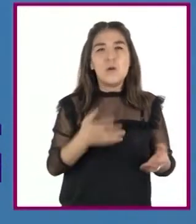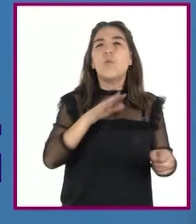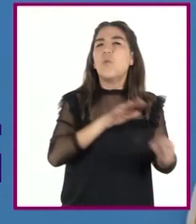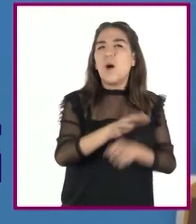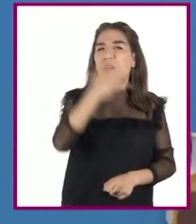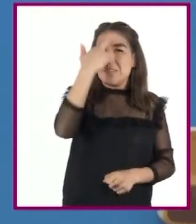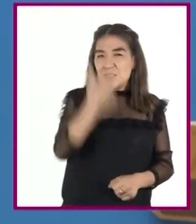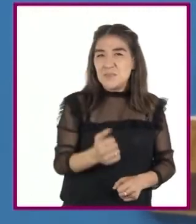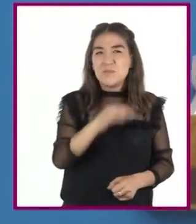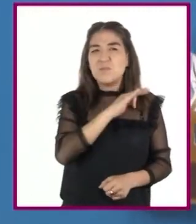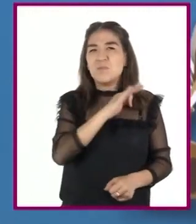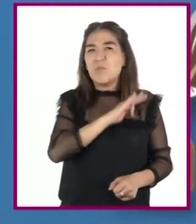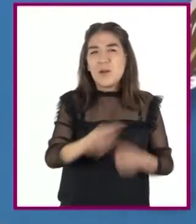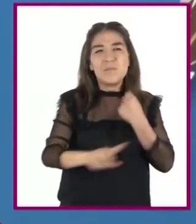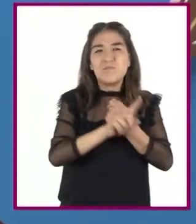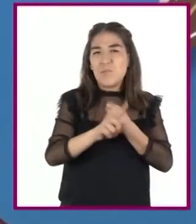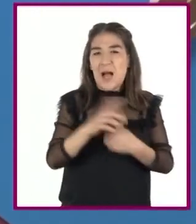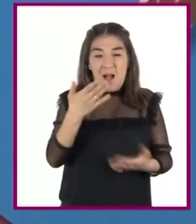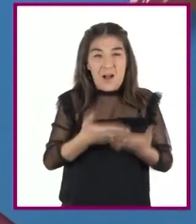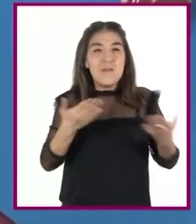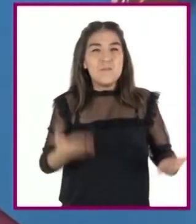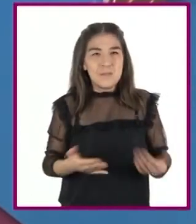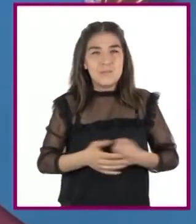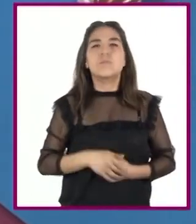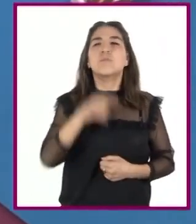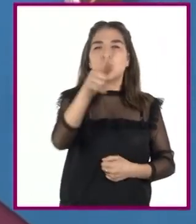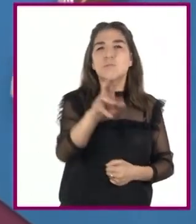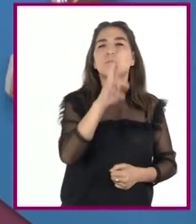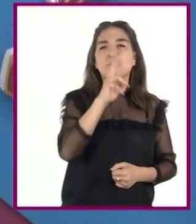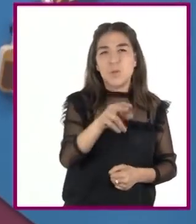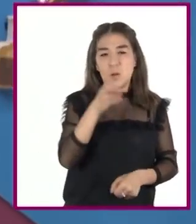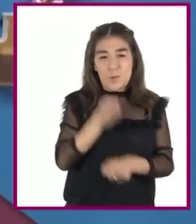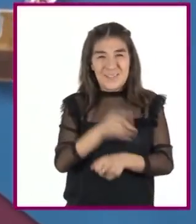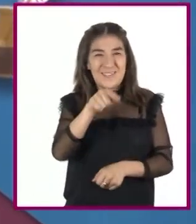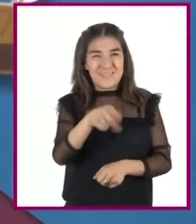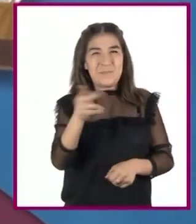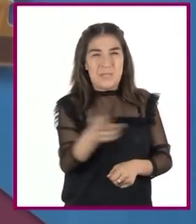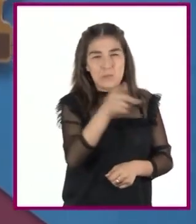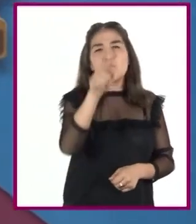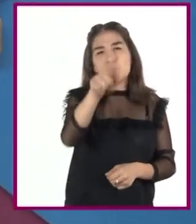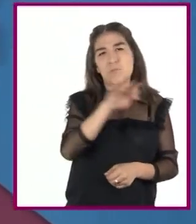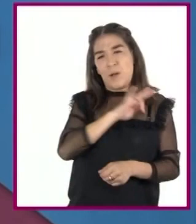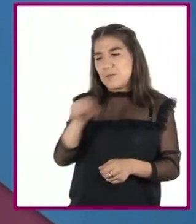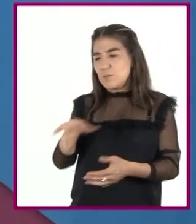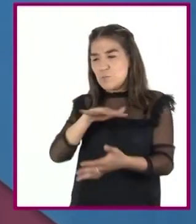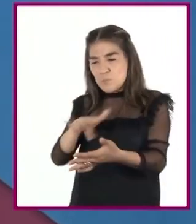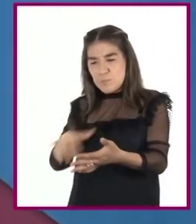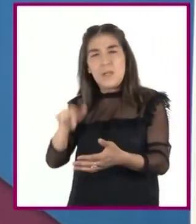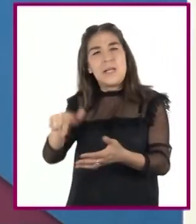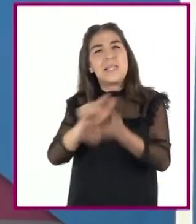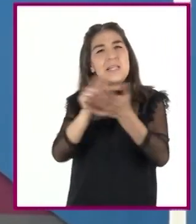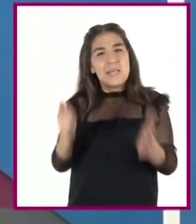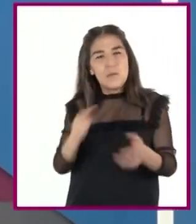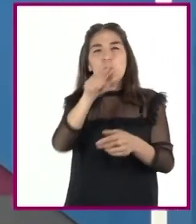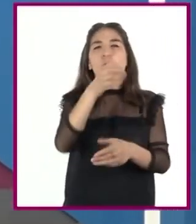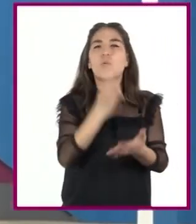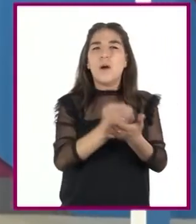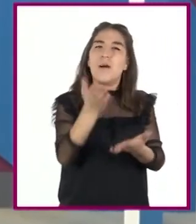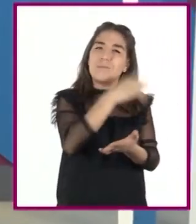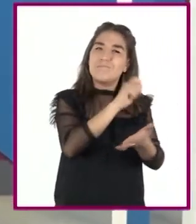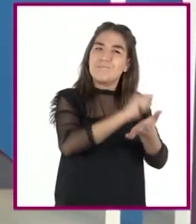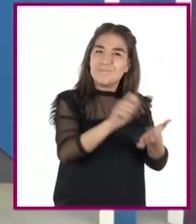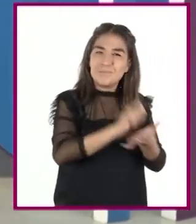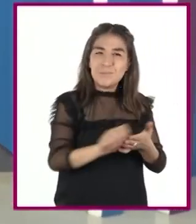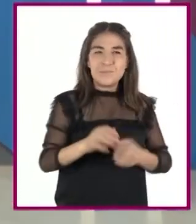tener? Para resolver el reto de la sesión, no olviden apoyarse en su libro de texto y en sus notas.